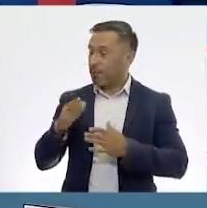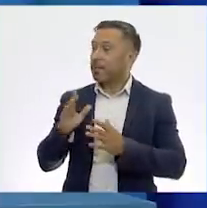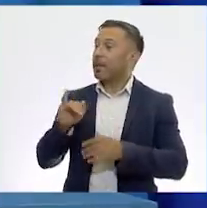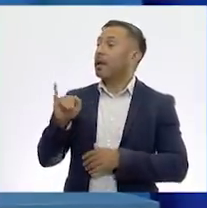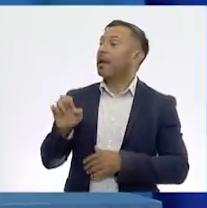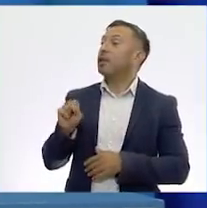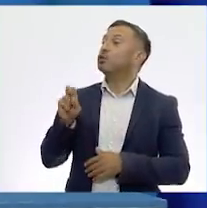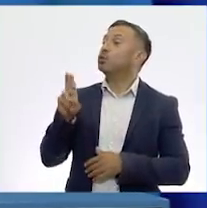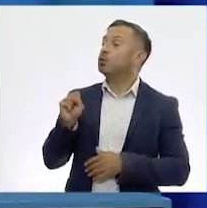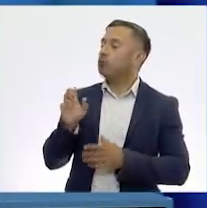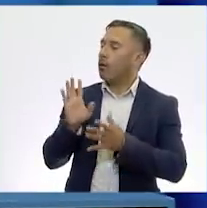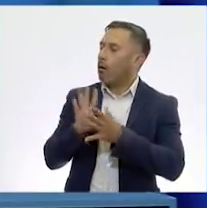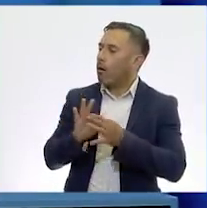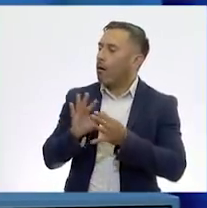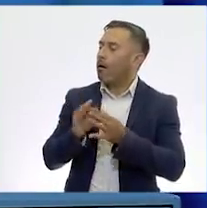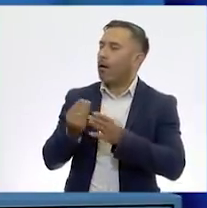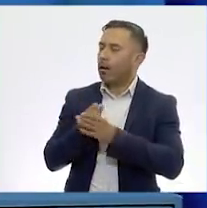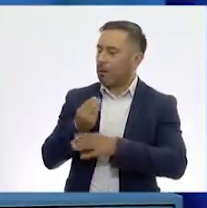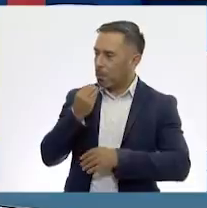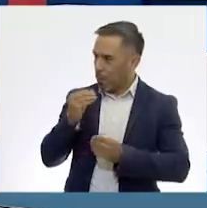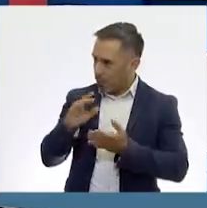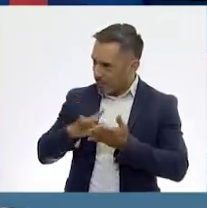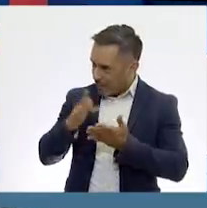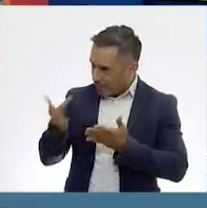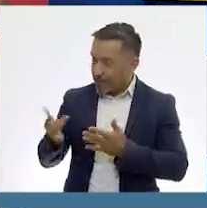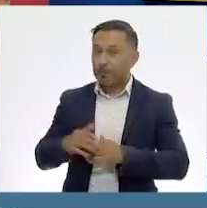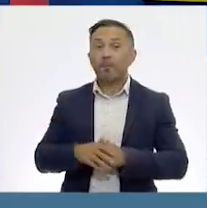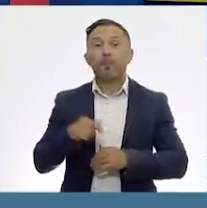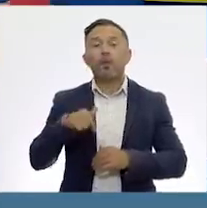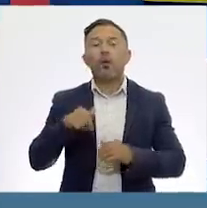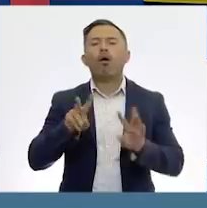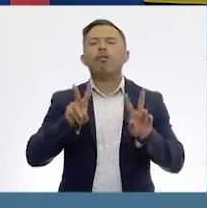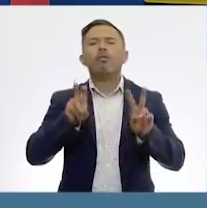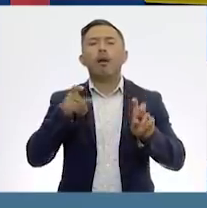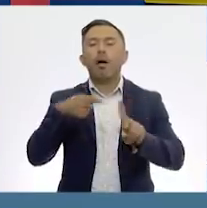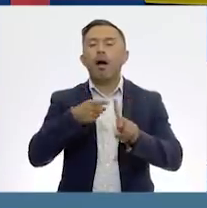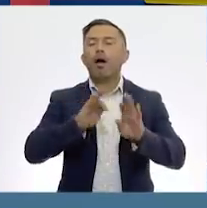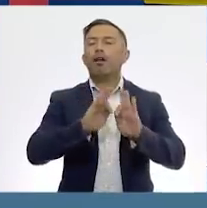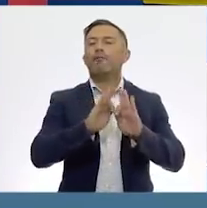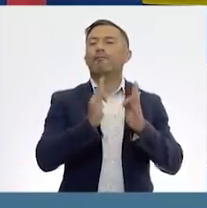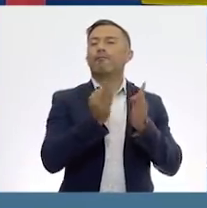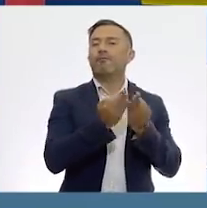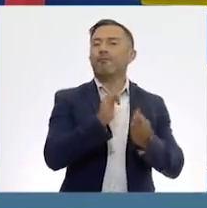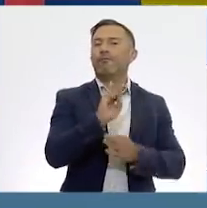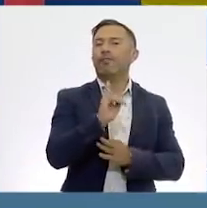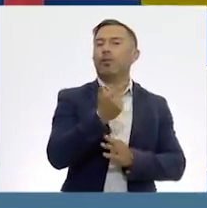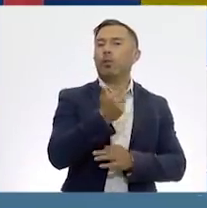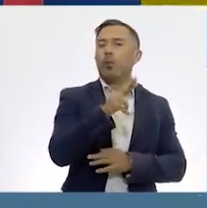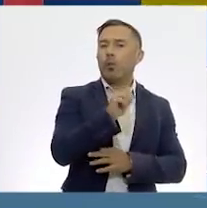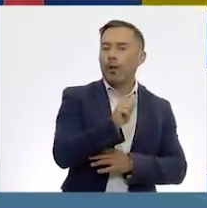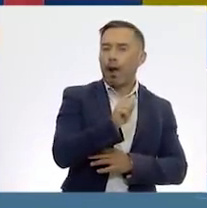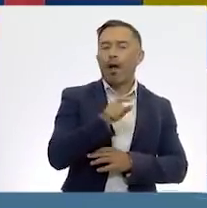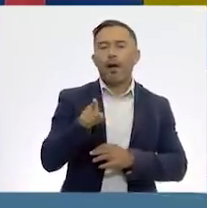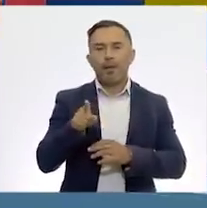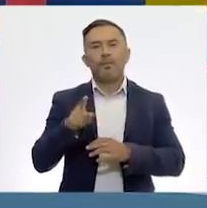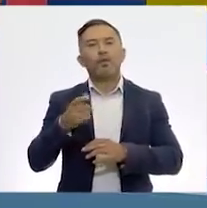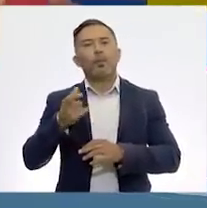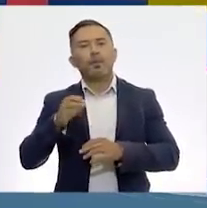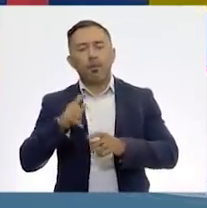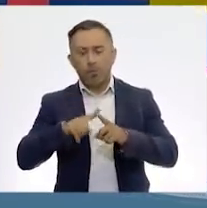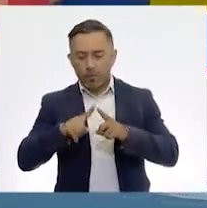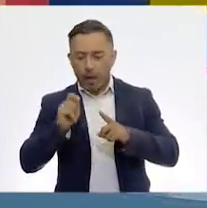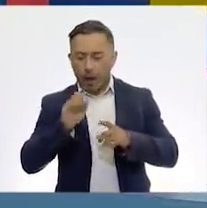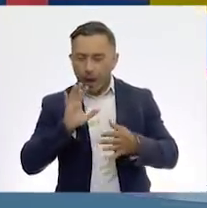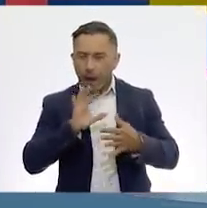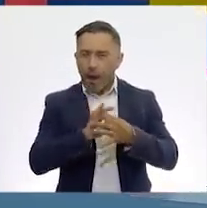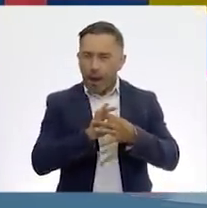esta clase, donde hoy pudimos recordar la diferencia entre figura y cuerpo geométrico y aprendimos la relación que existe entre